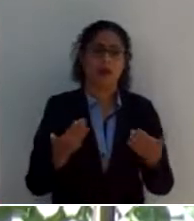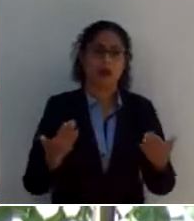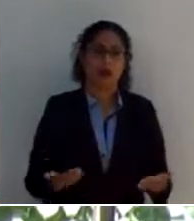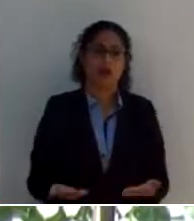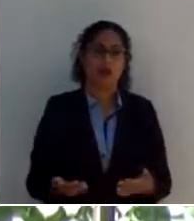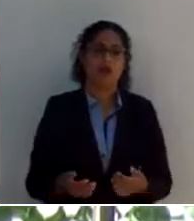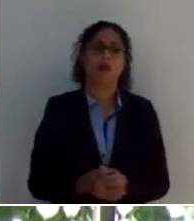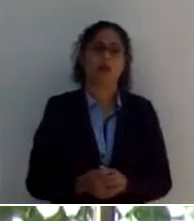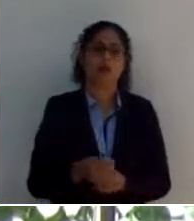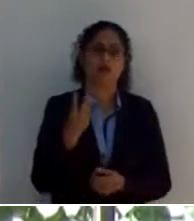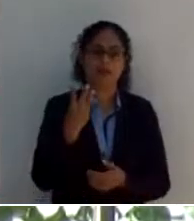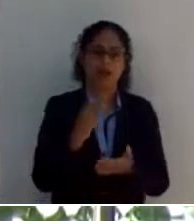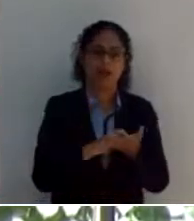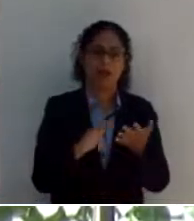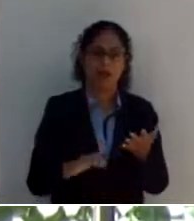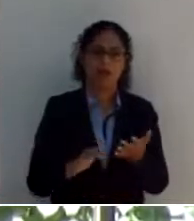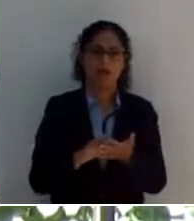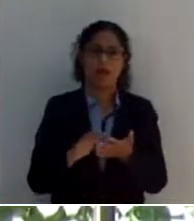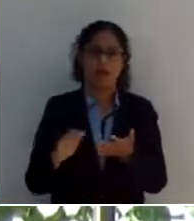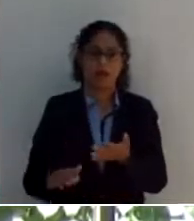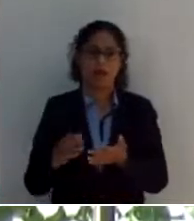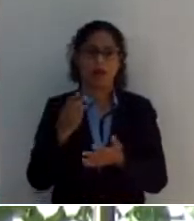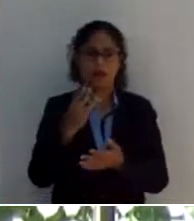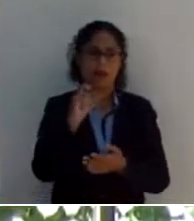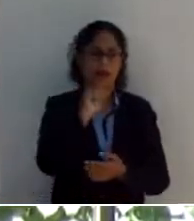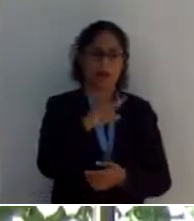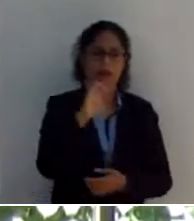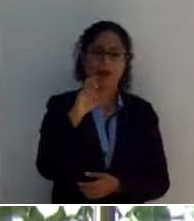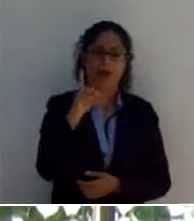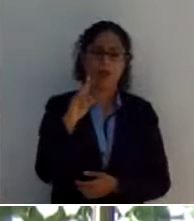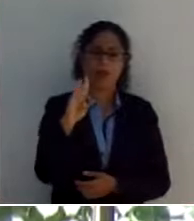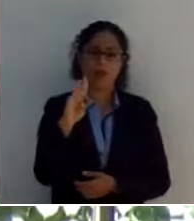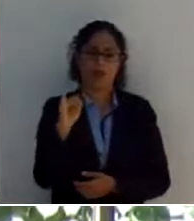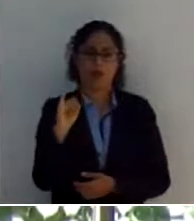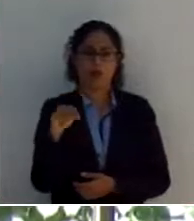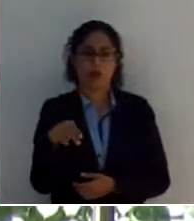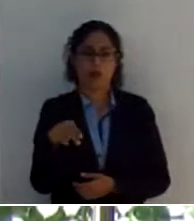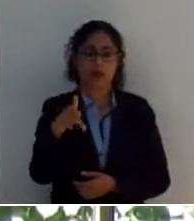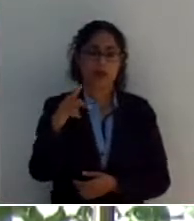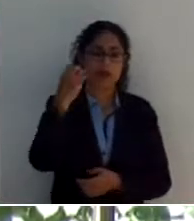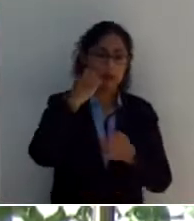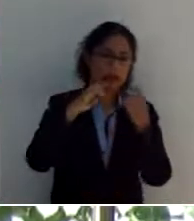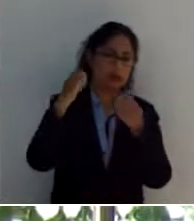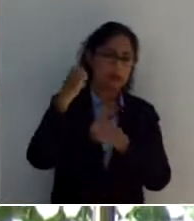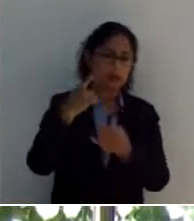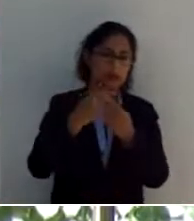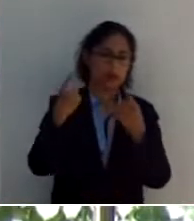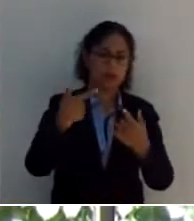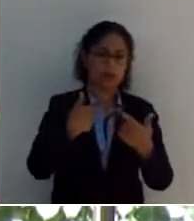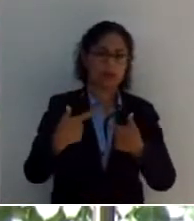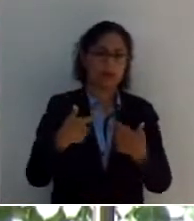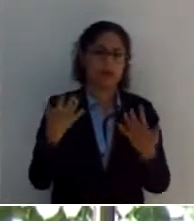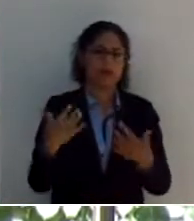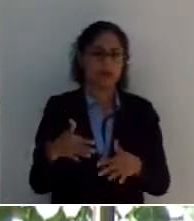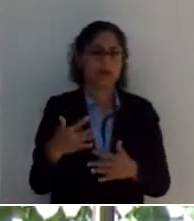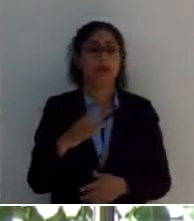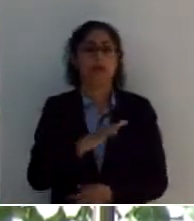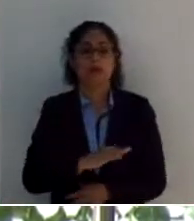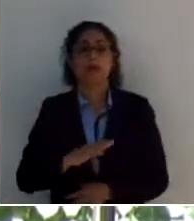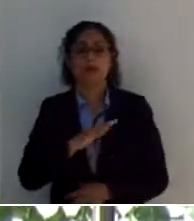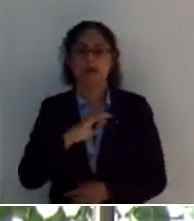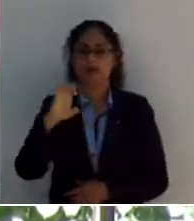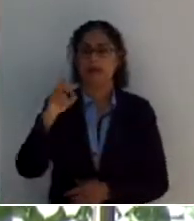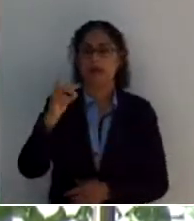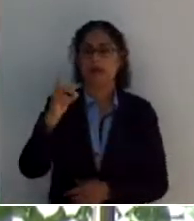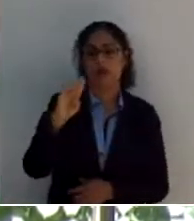tres ejemplos, con el que nos comparte Edwin Alejandro, de su experiencia. Felicidades,